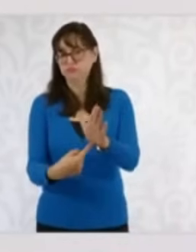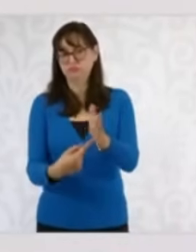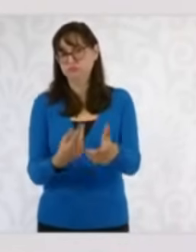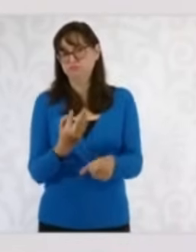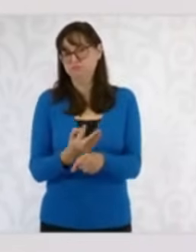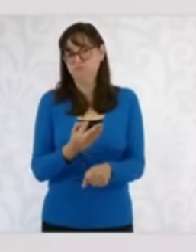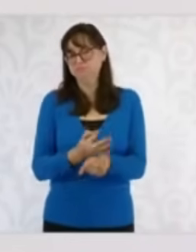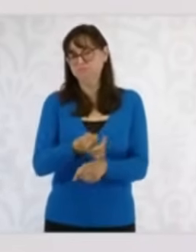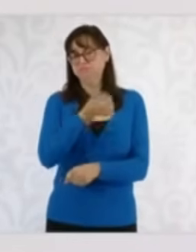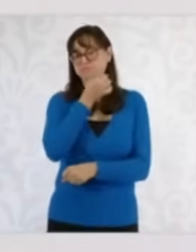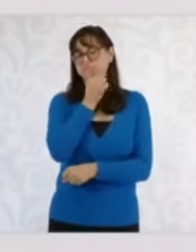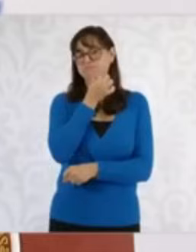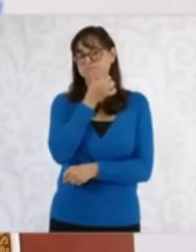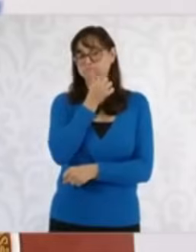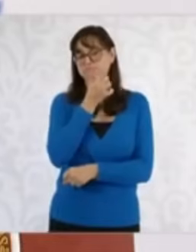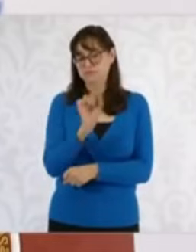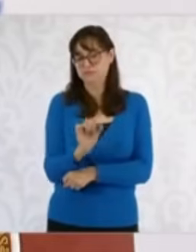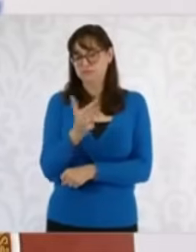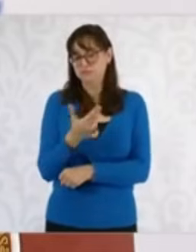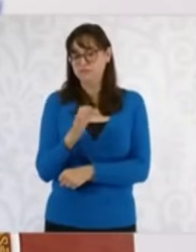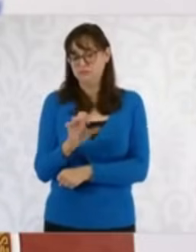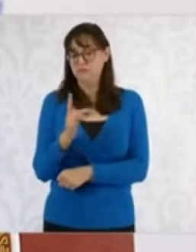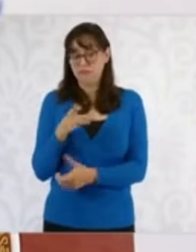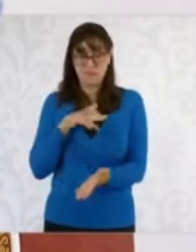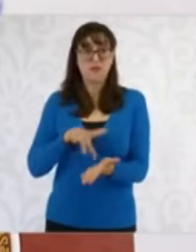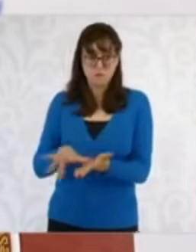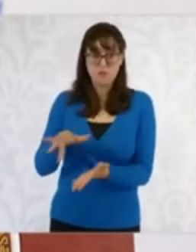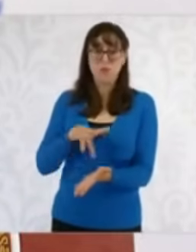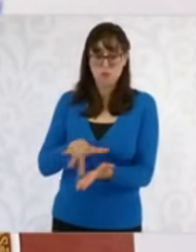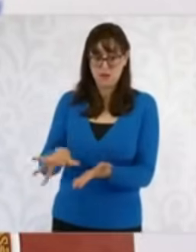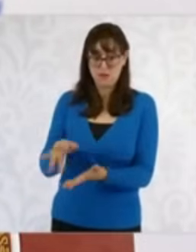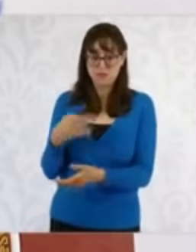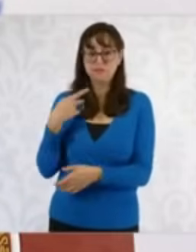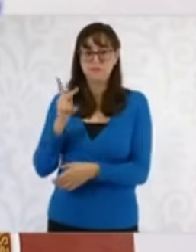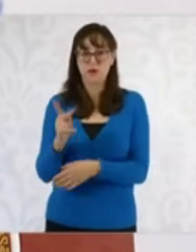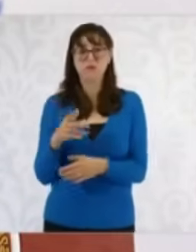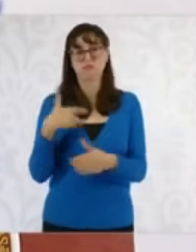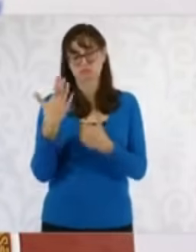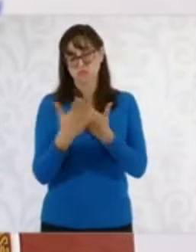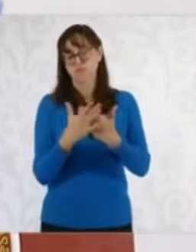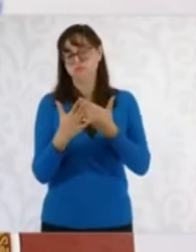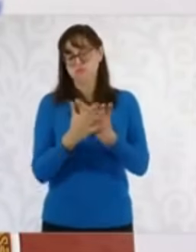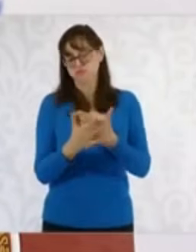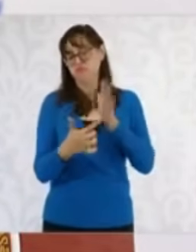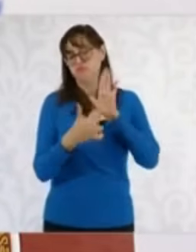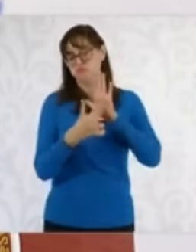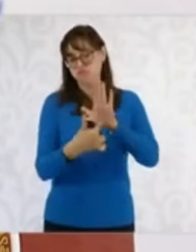Secretaría de Hacienda para poder fortalecer a Pemex. Pero lo más importante,